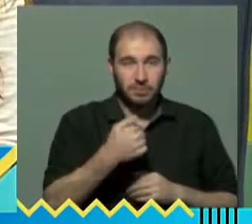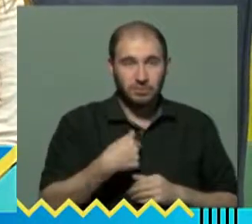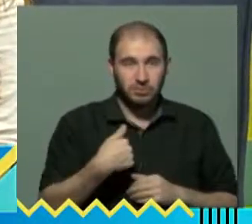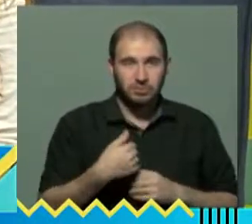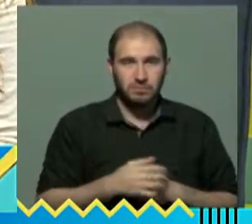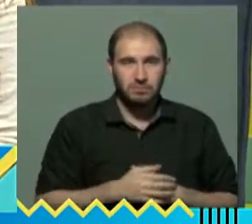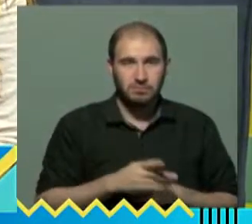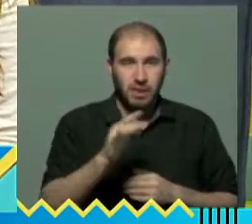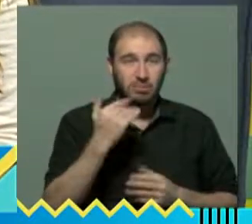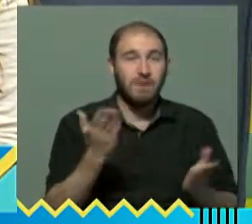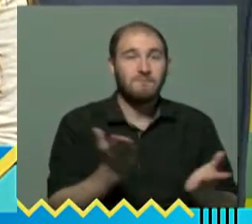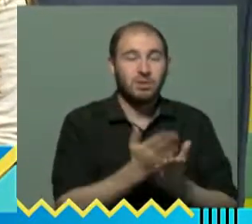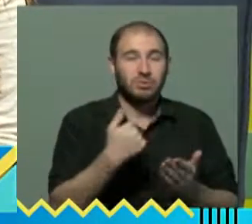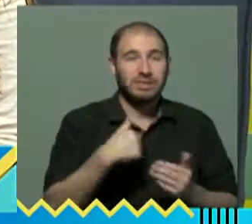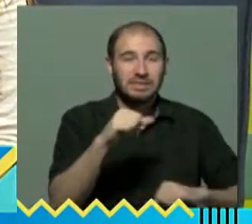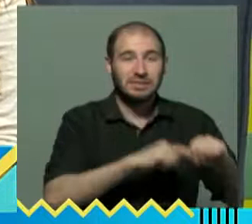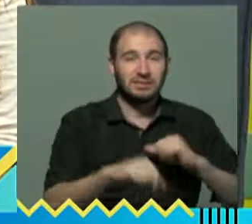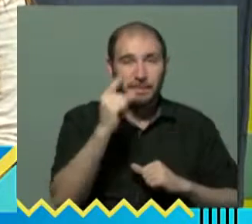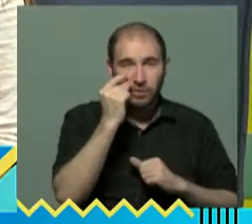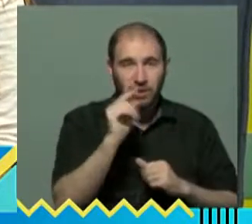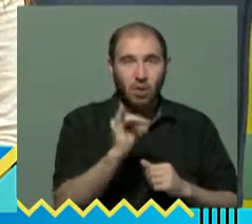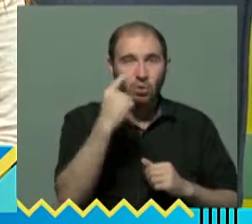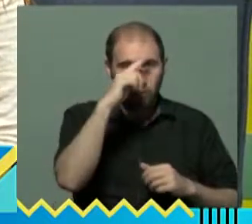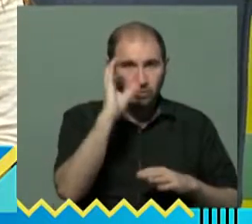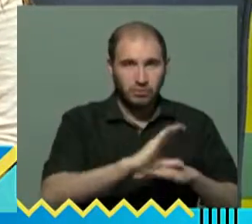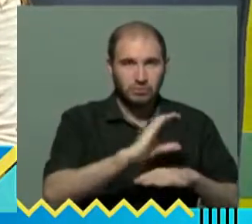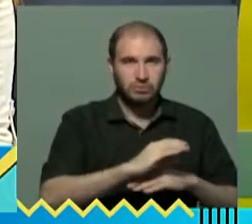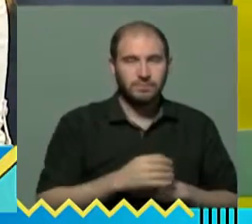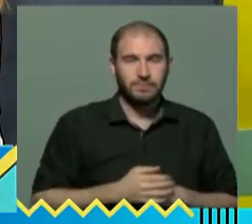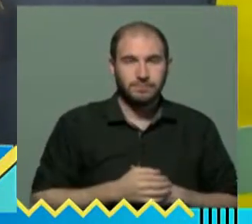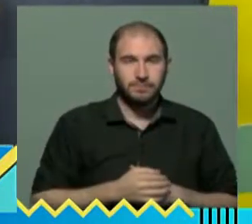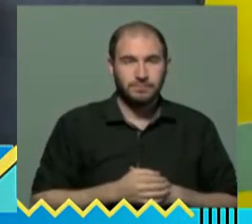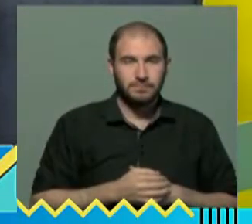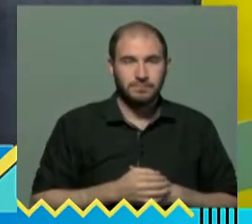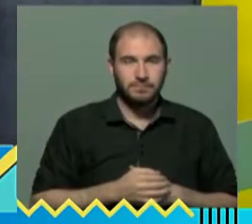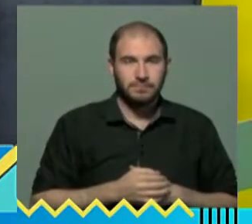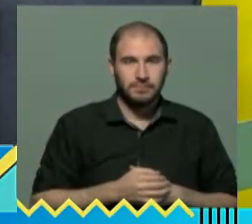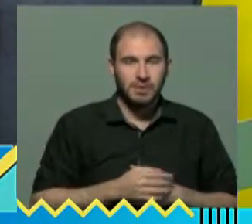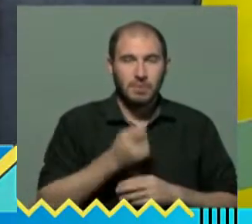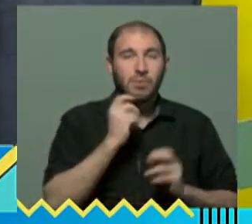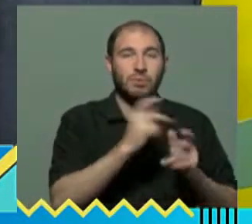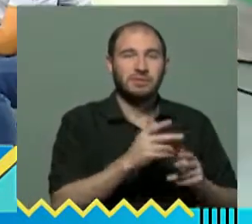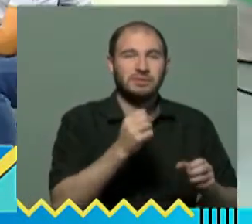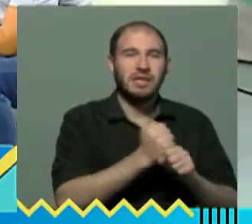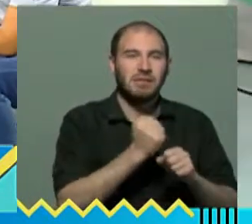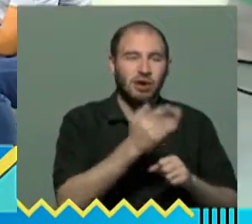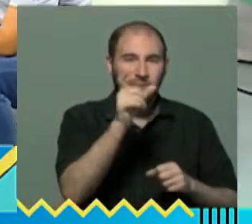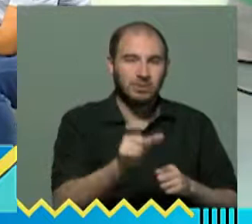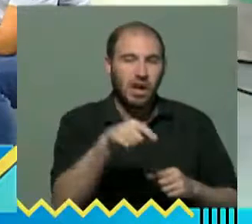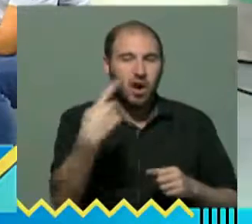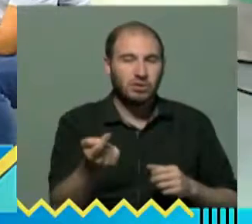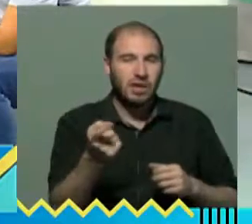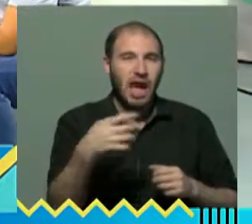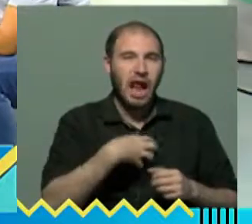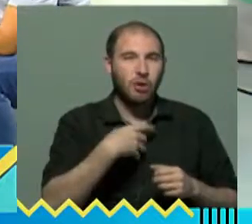lo veo en mi facultad, en la Facultad de Ciencias Políticas de la Universidad Nacional de Cuyo, que uno dice, bueno, la pasantía para que el